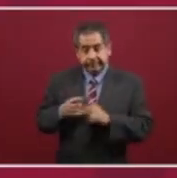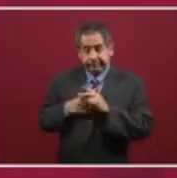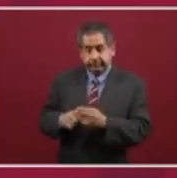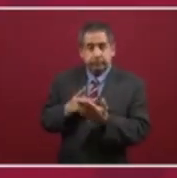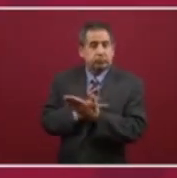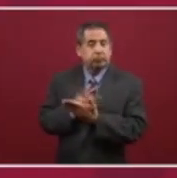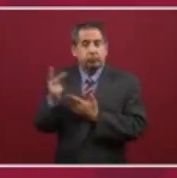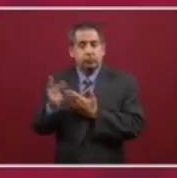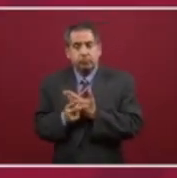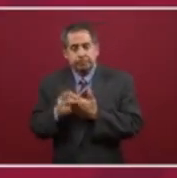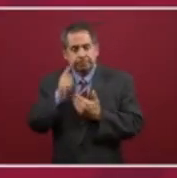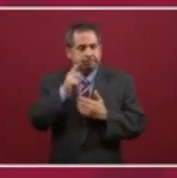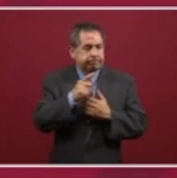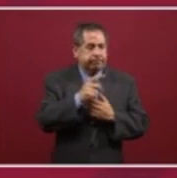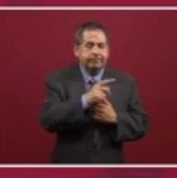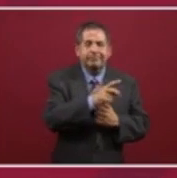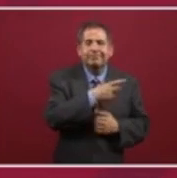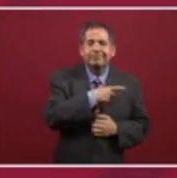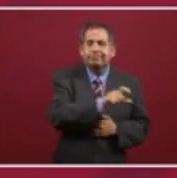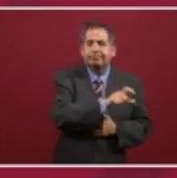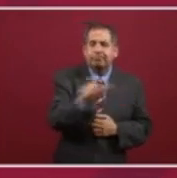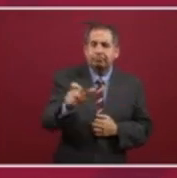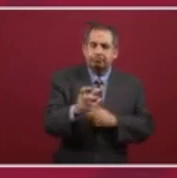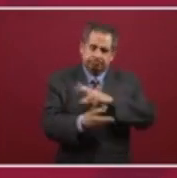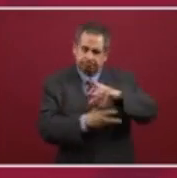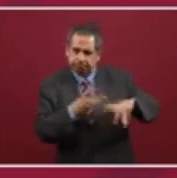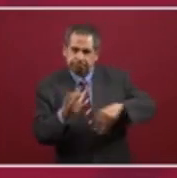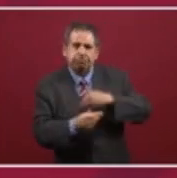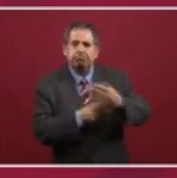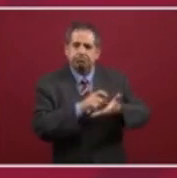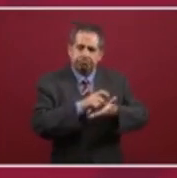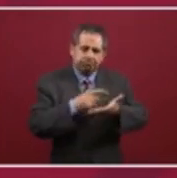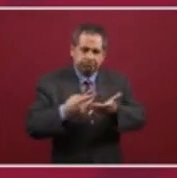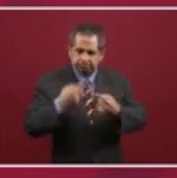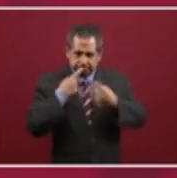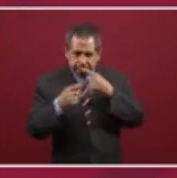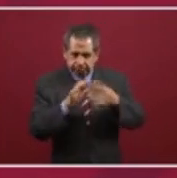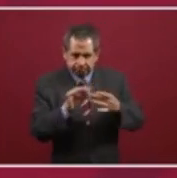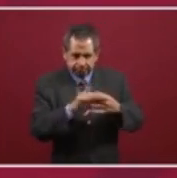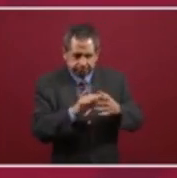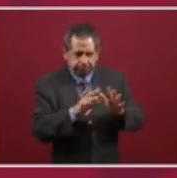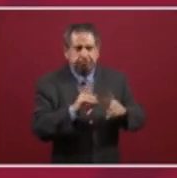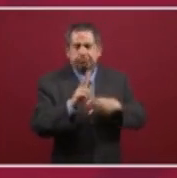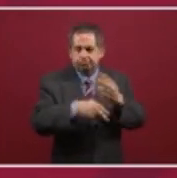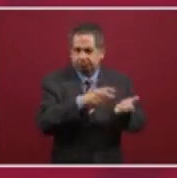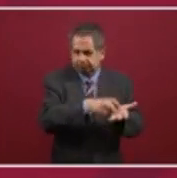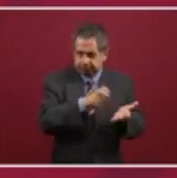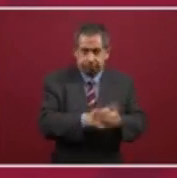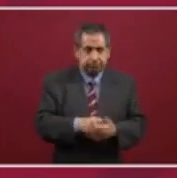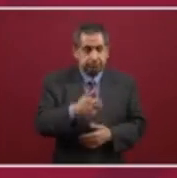de reestructuración, pero por lo que estás tú comentando